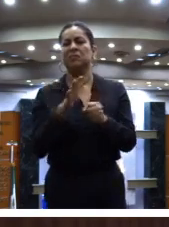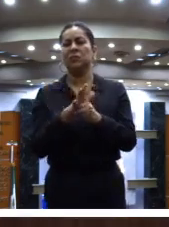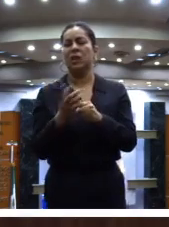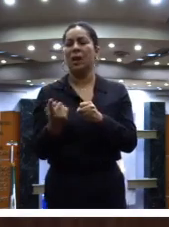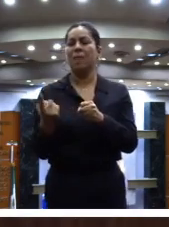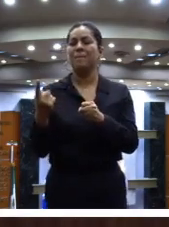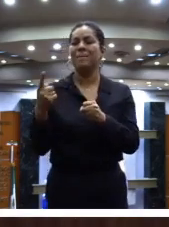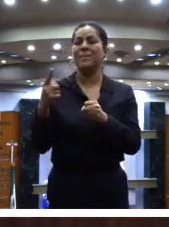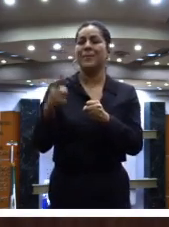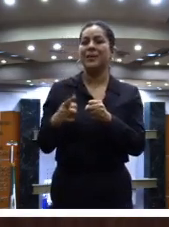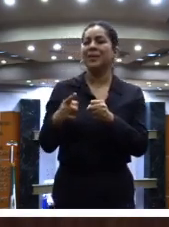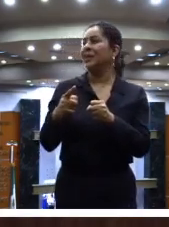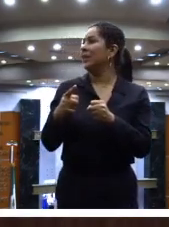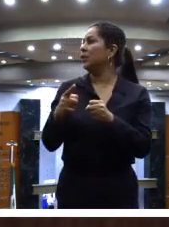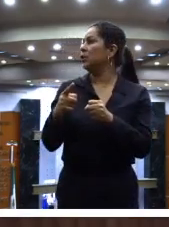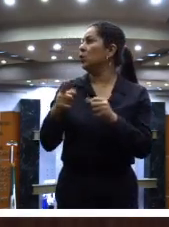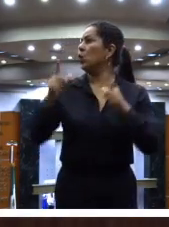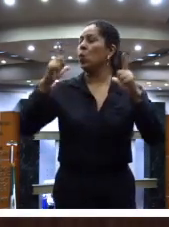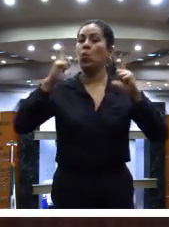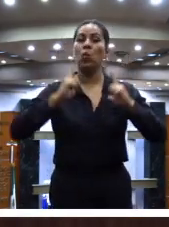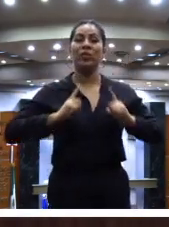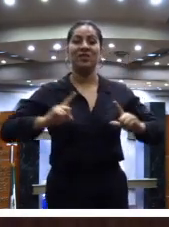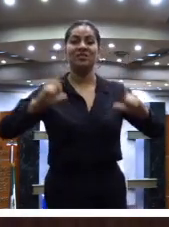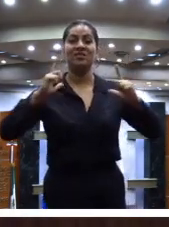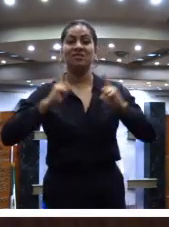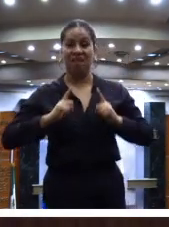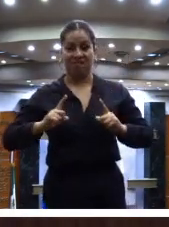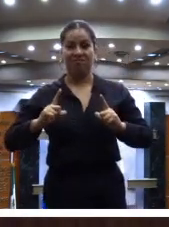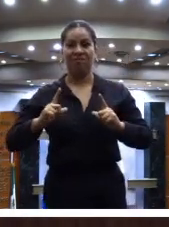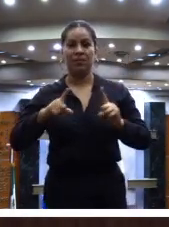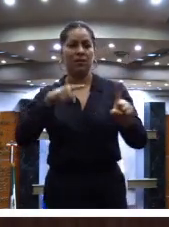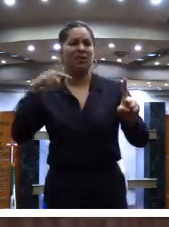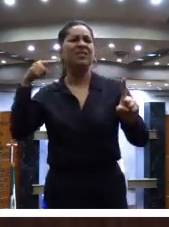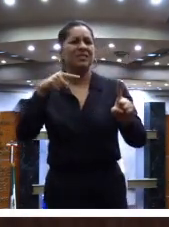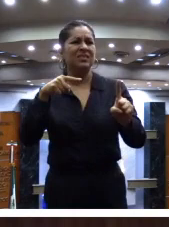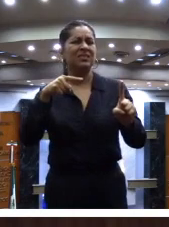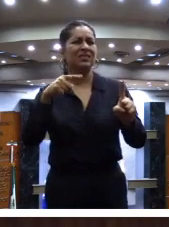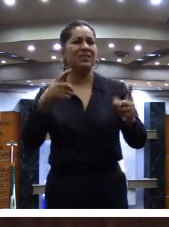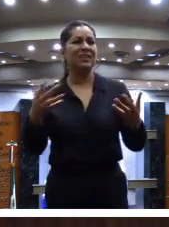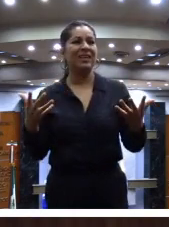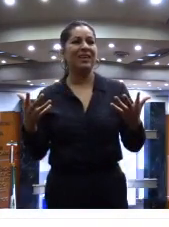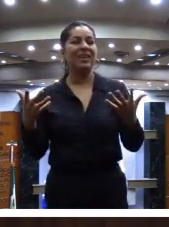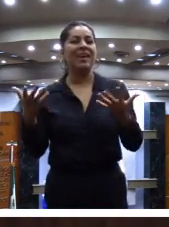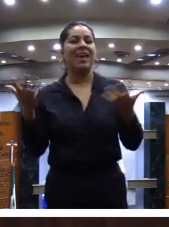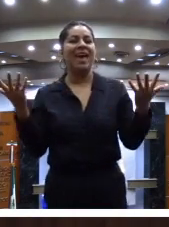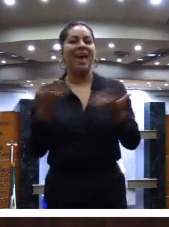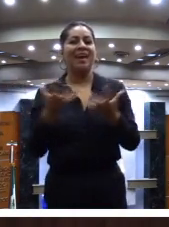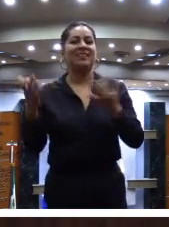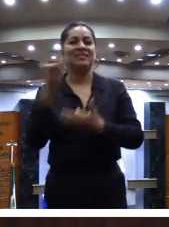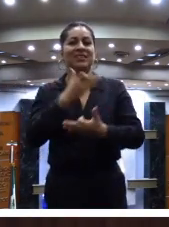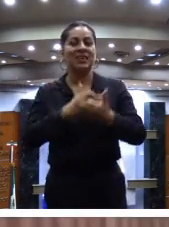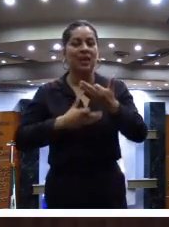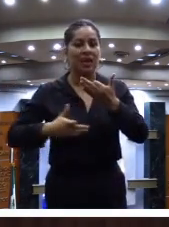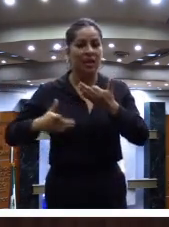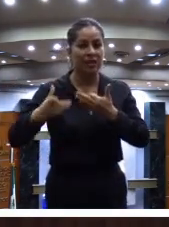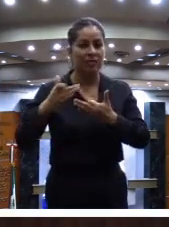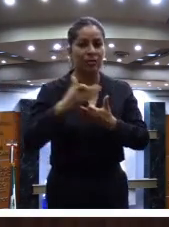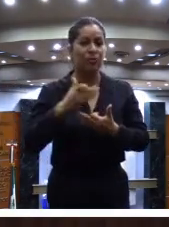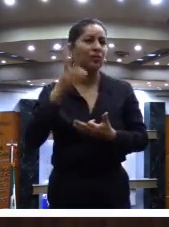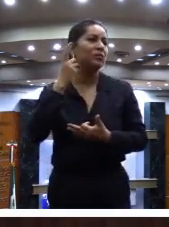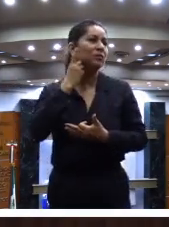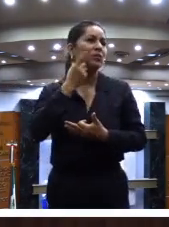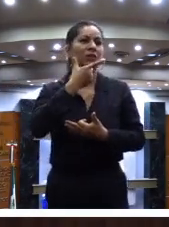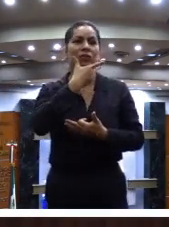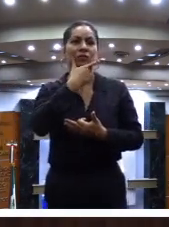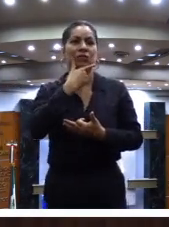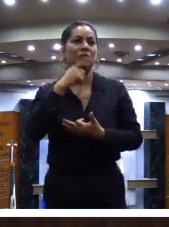mandato judicial Y en este sentido es un asunto que involucra a todas las diputadas y